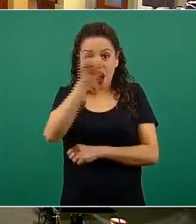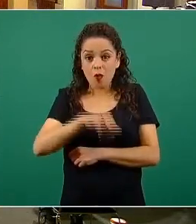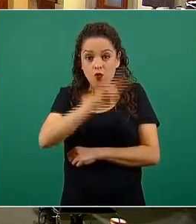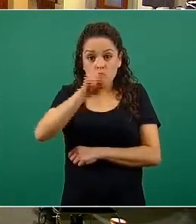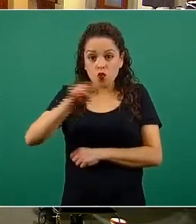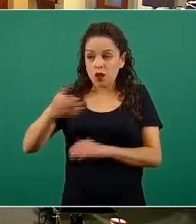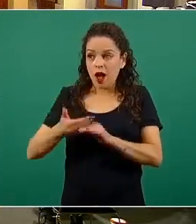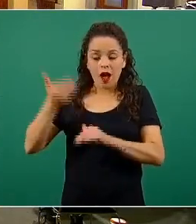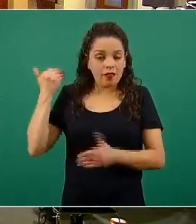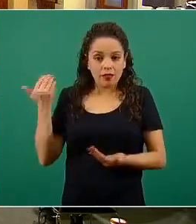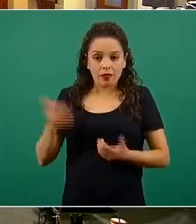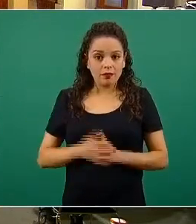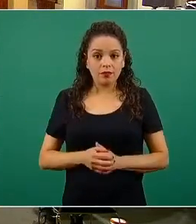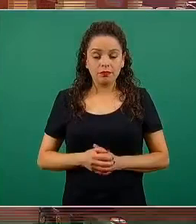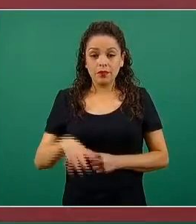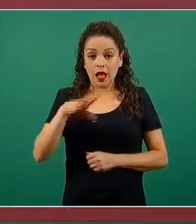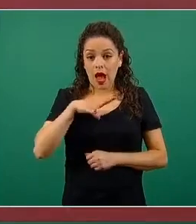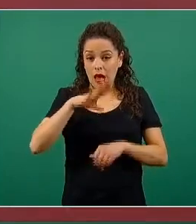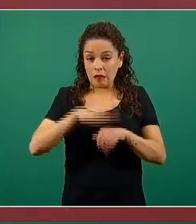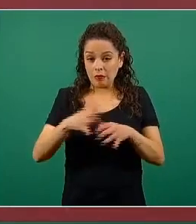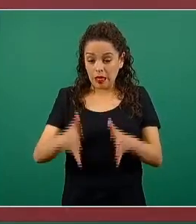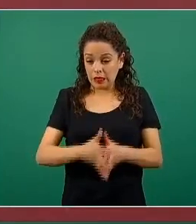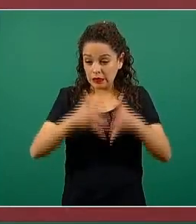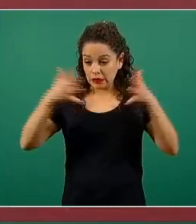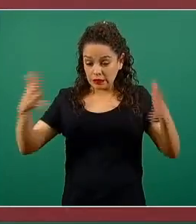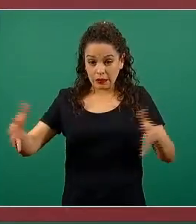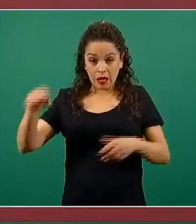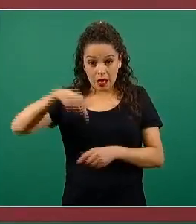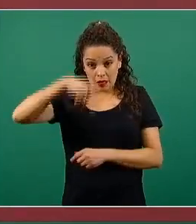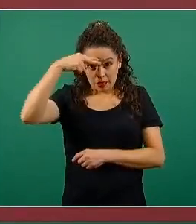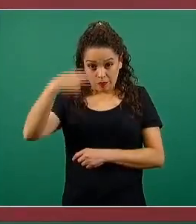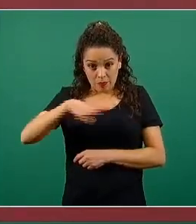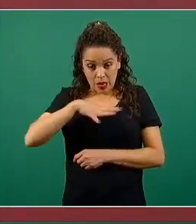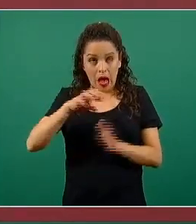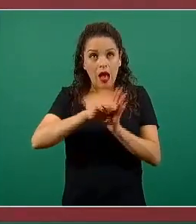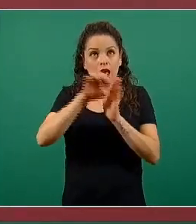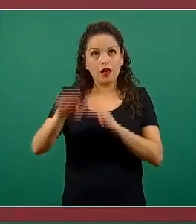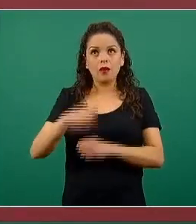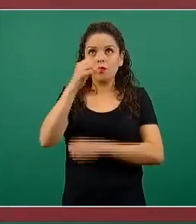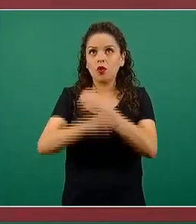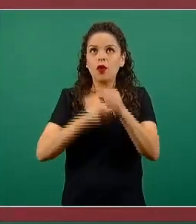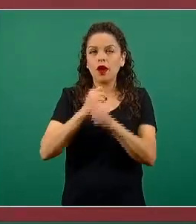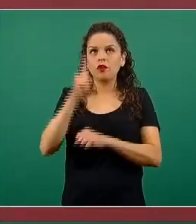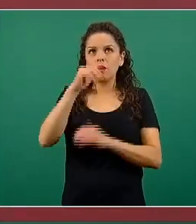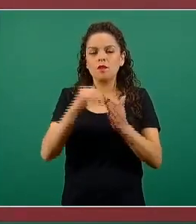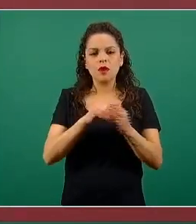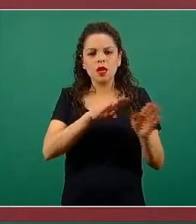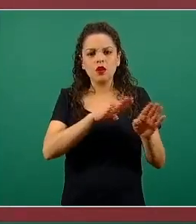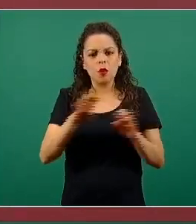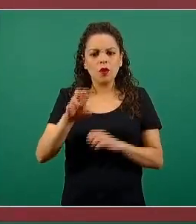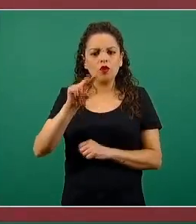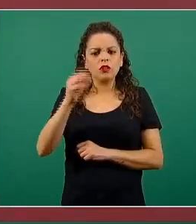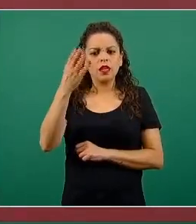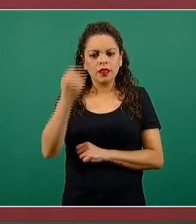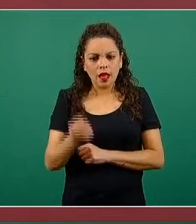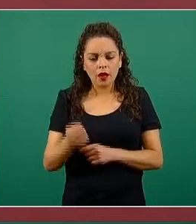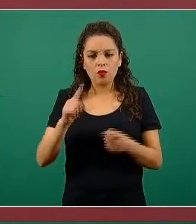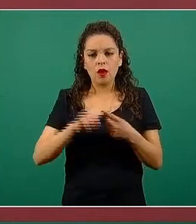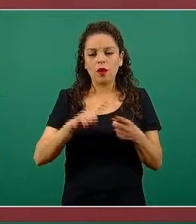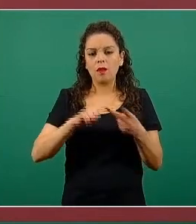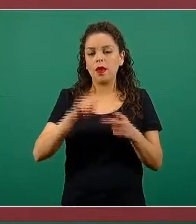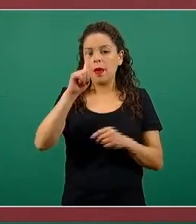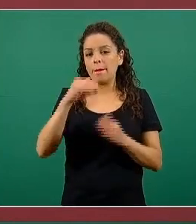vacunaciones más amplias que llegaron a ver en México son, por ejemplo, en el año 89, 1989,